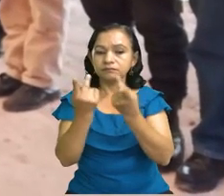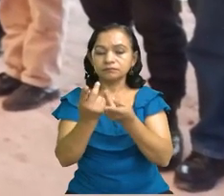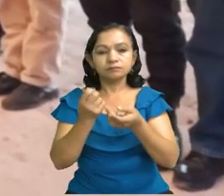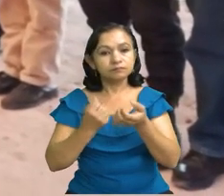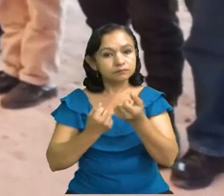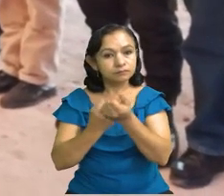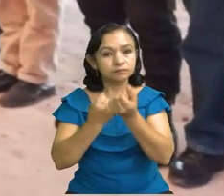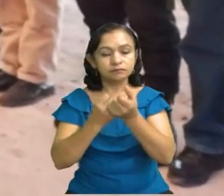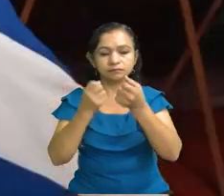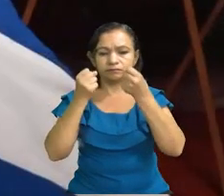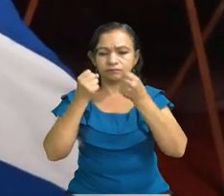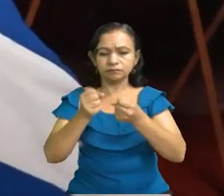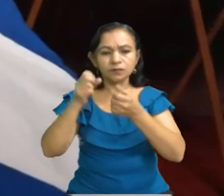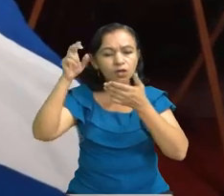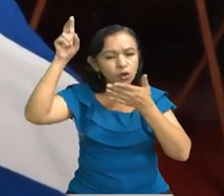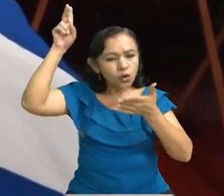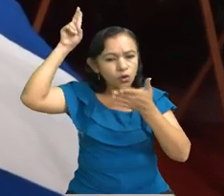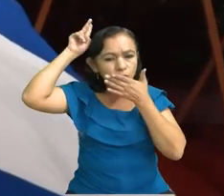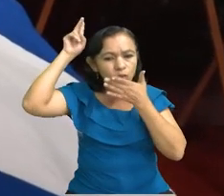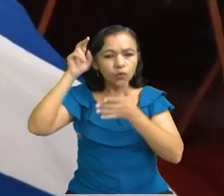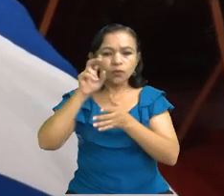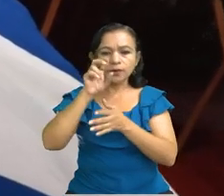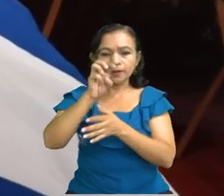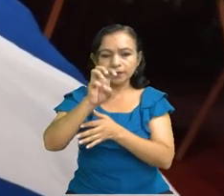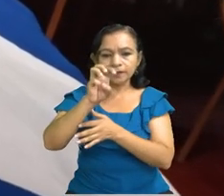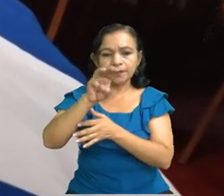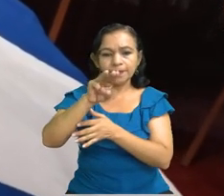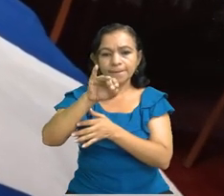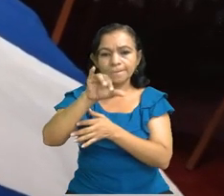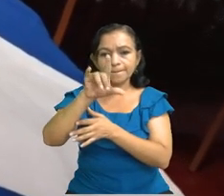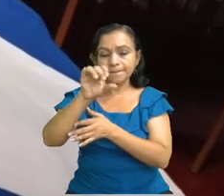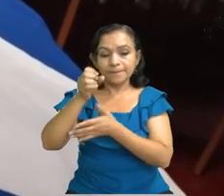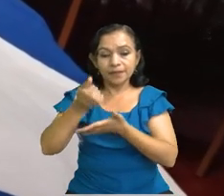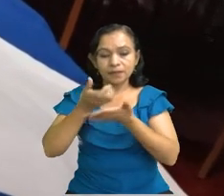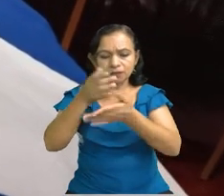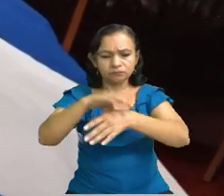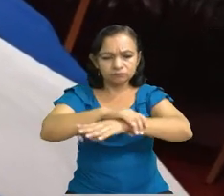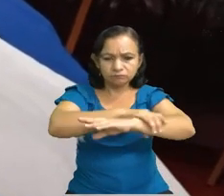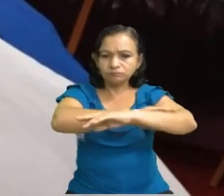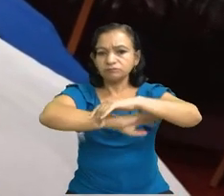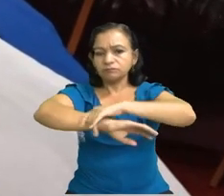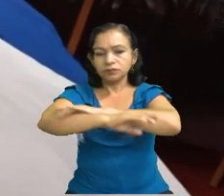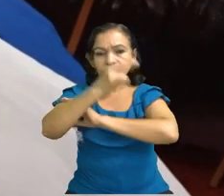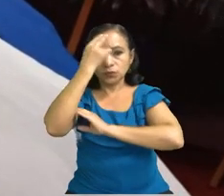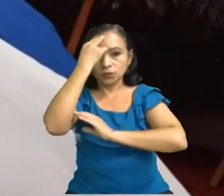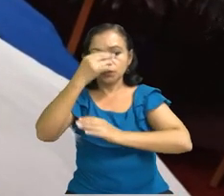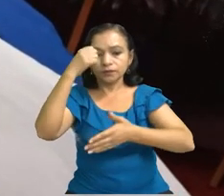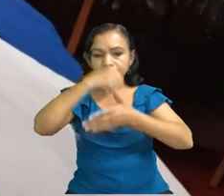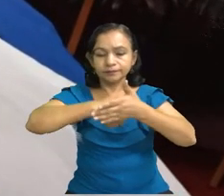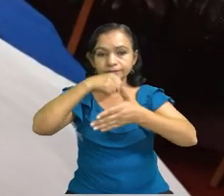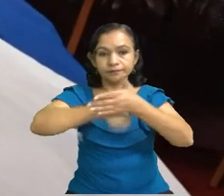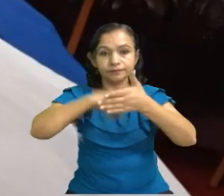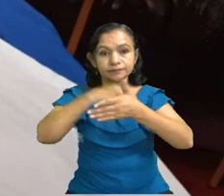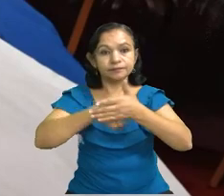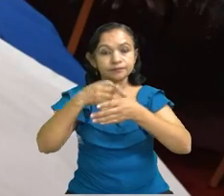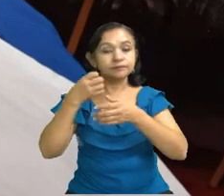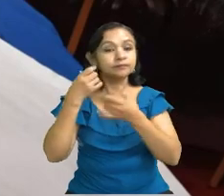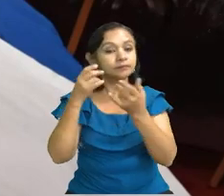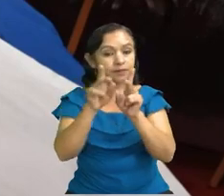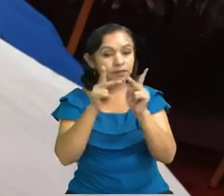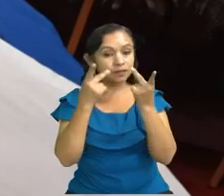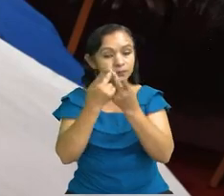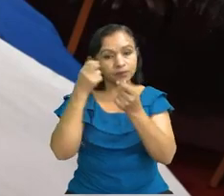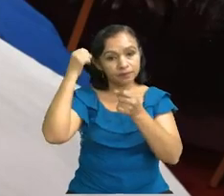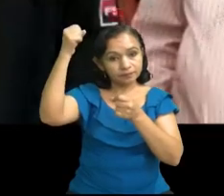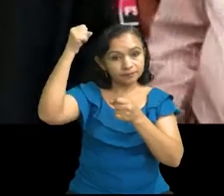El indio Emilio, como era conocido cariñosamente, dejó un legado de valentía, honor y lucha en defensa de las conquistas del pueblo.